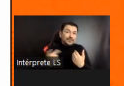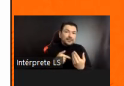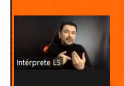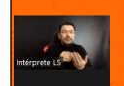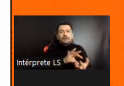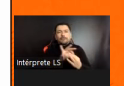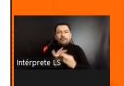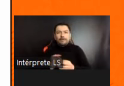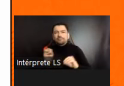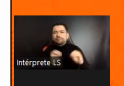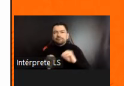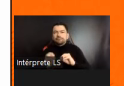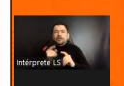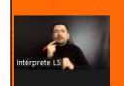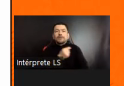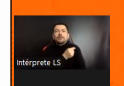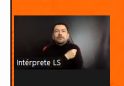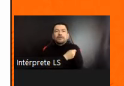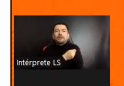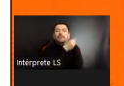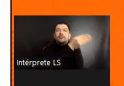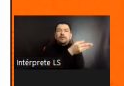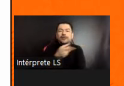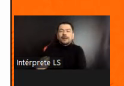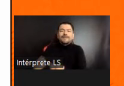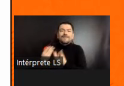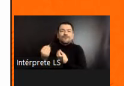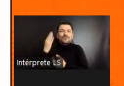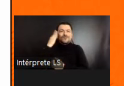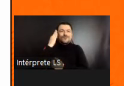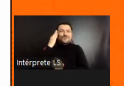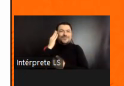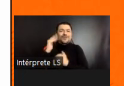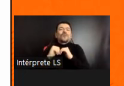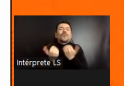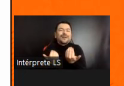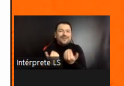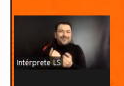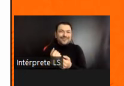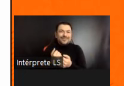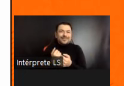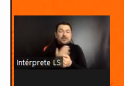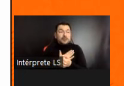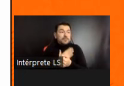de vacunación, distintos puntos de vista globales y valores sociales. En el caso de nuestro equipo de San Diego, por ejemplo, los